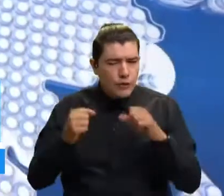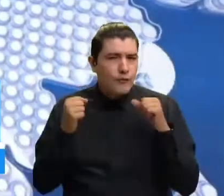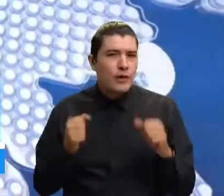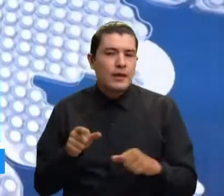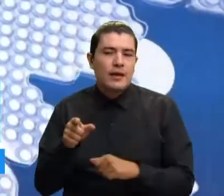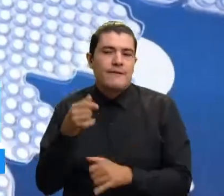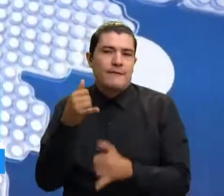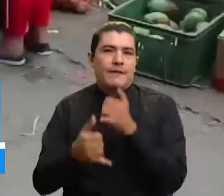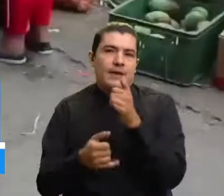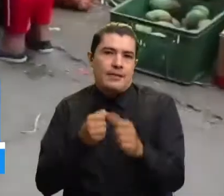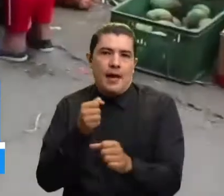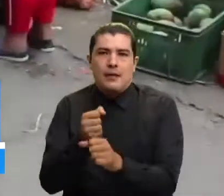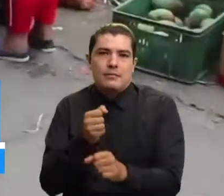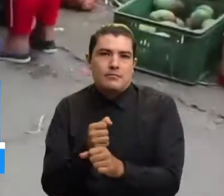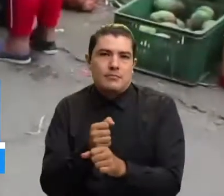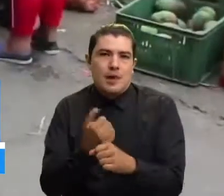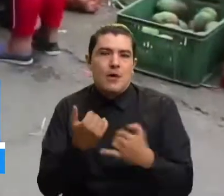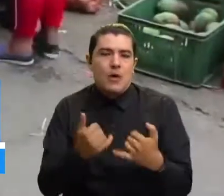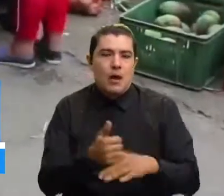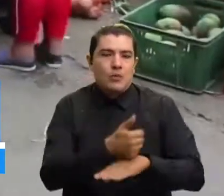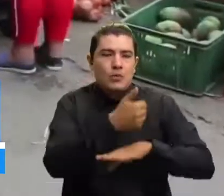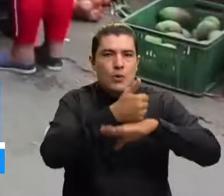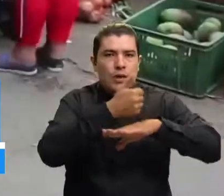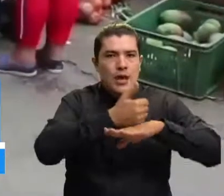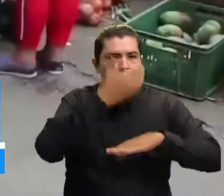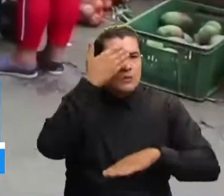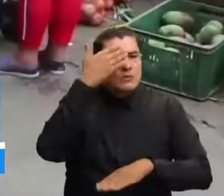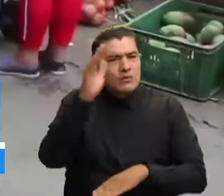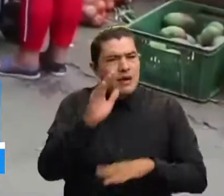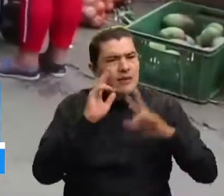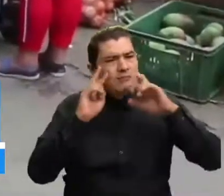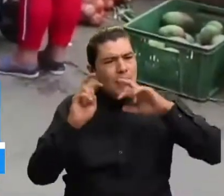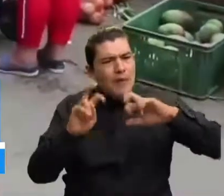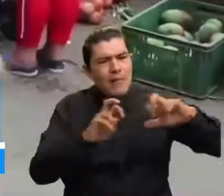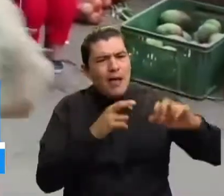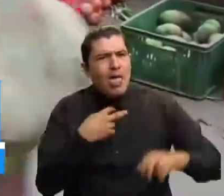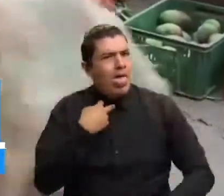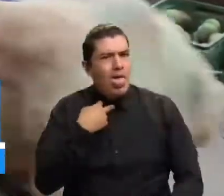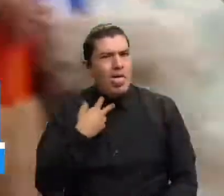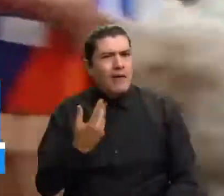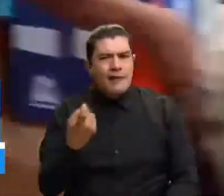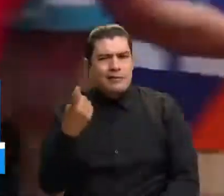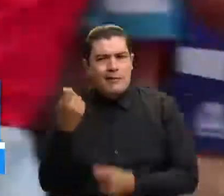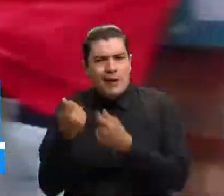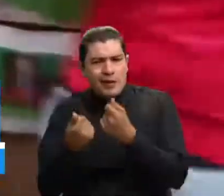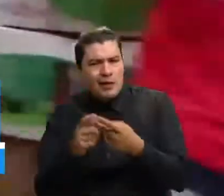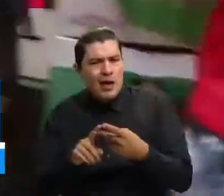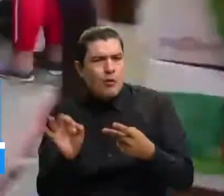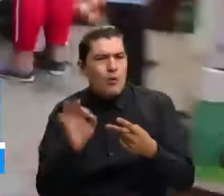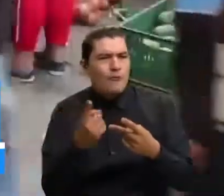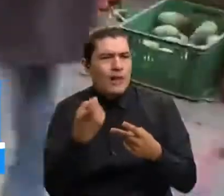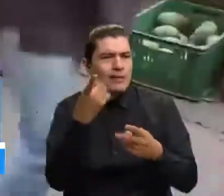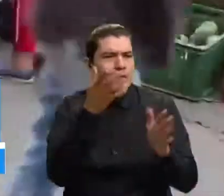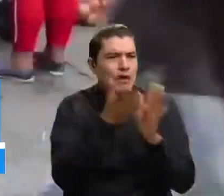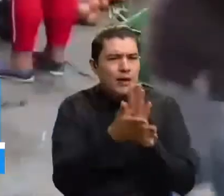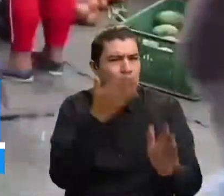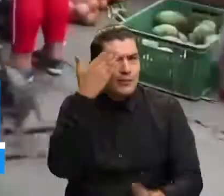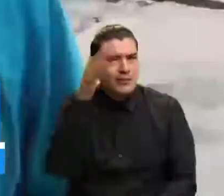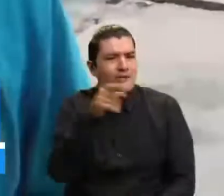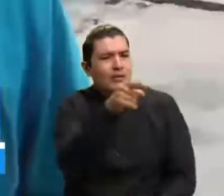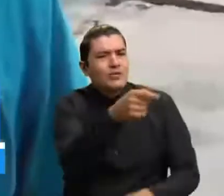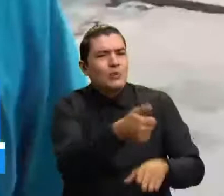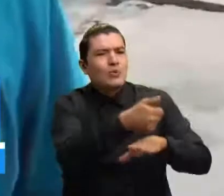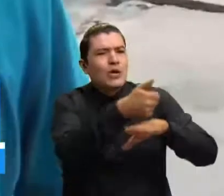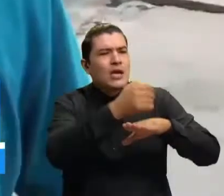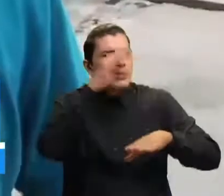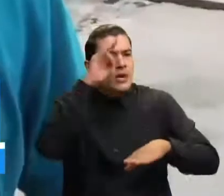muy corta en la investigación. No sabemos si es por falta de recursos, si es por falta de información, pero a veces